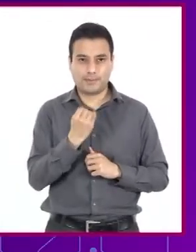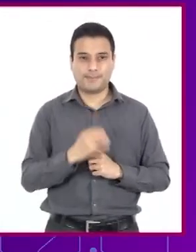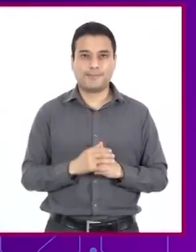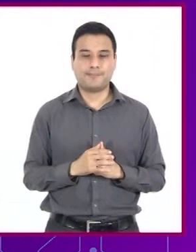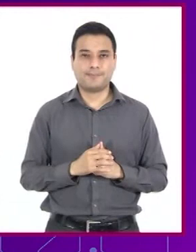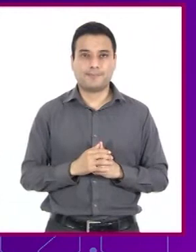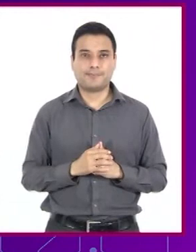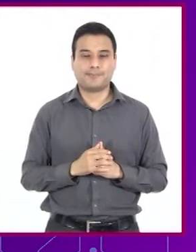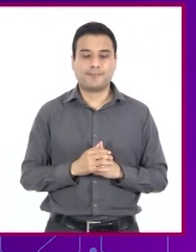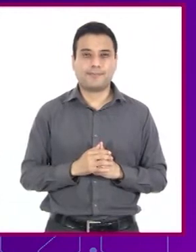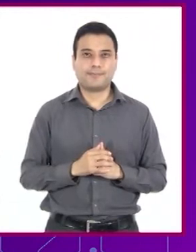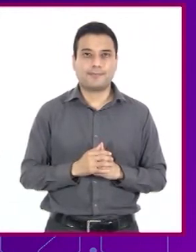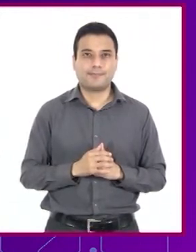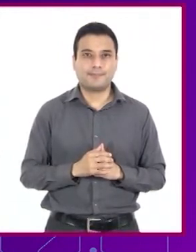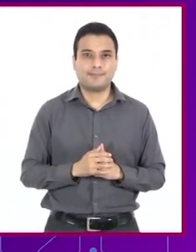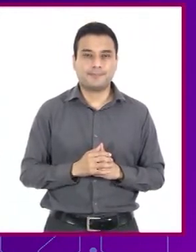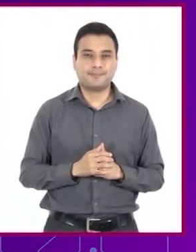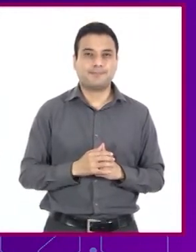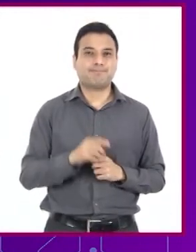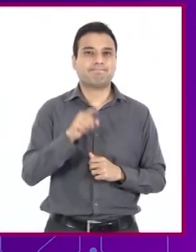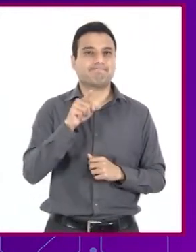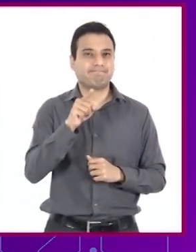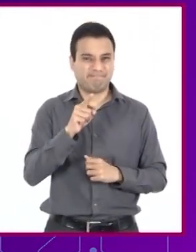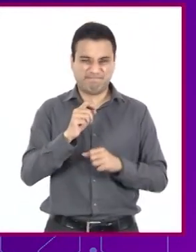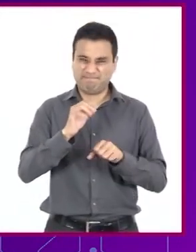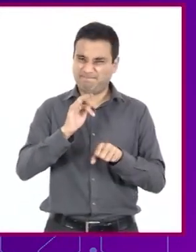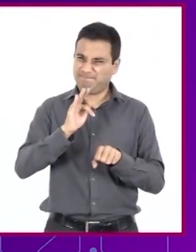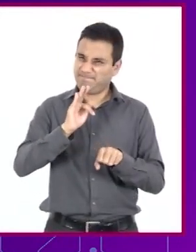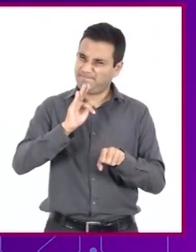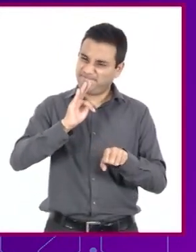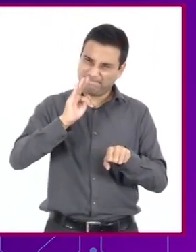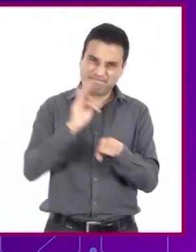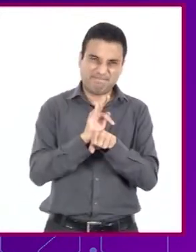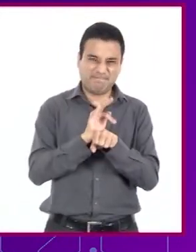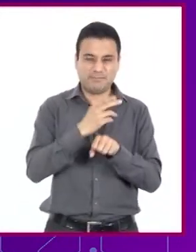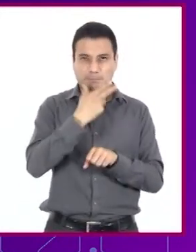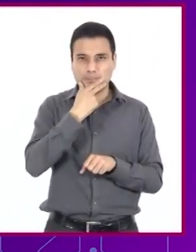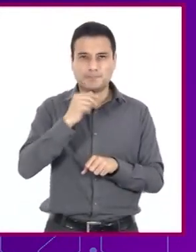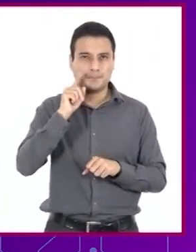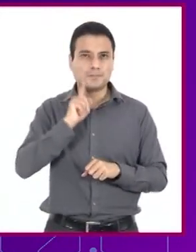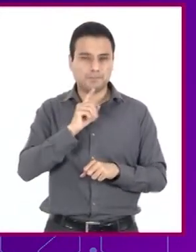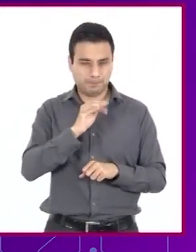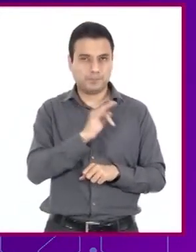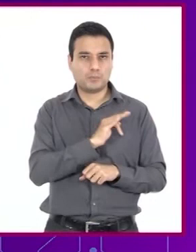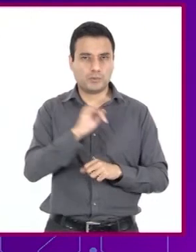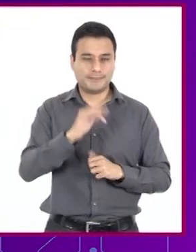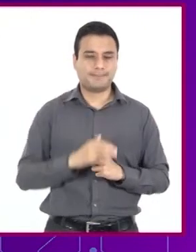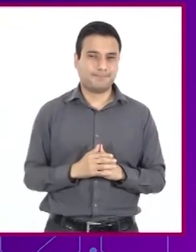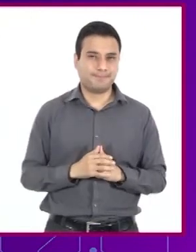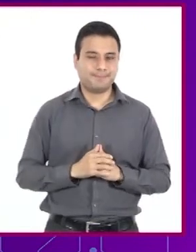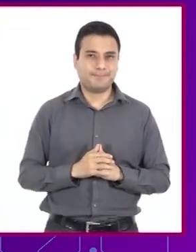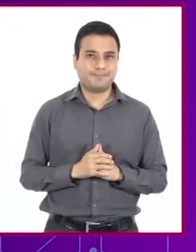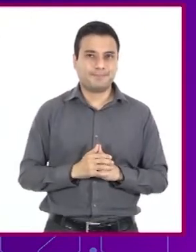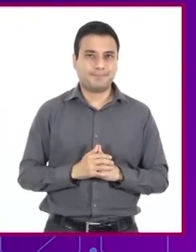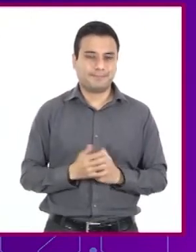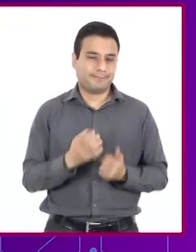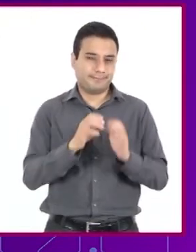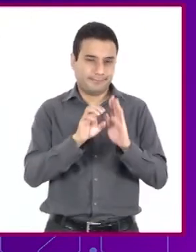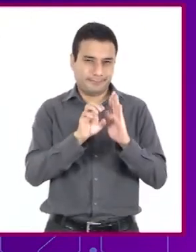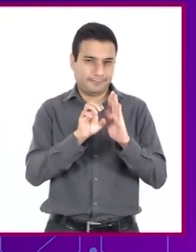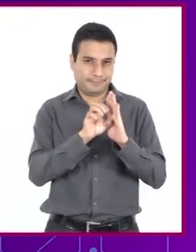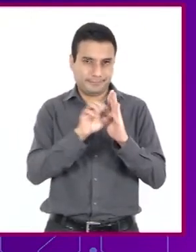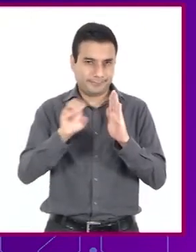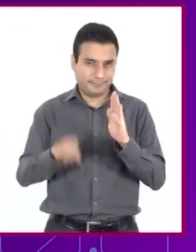Comprometerse con una causa. Existen muchísimas causas que pueden apoyar. En primer lugar, elijan